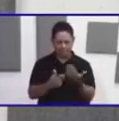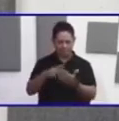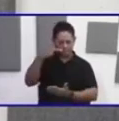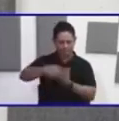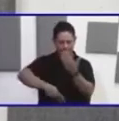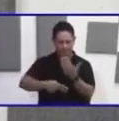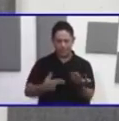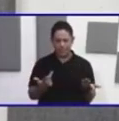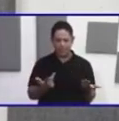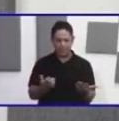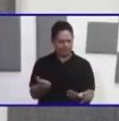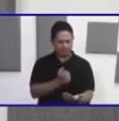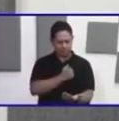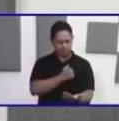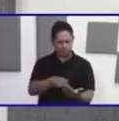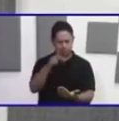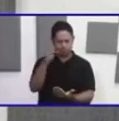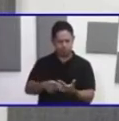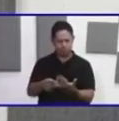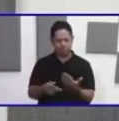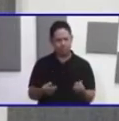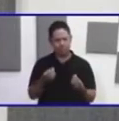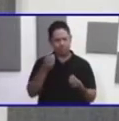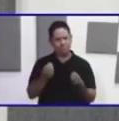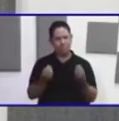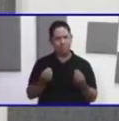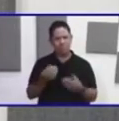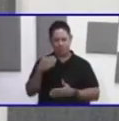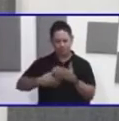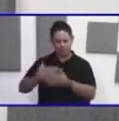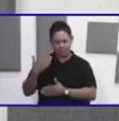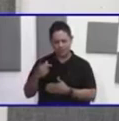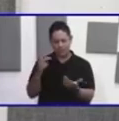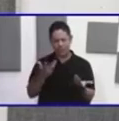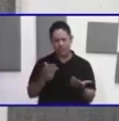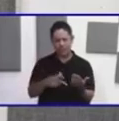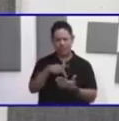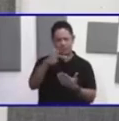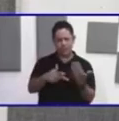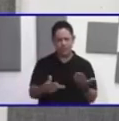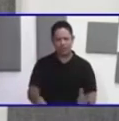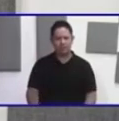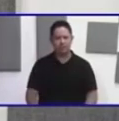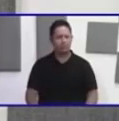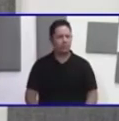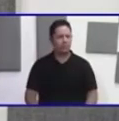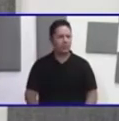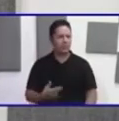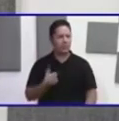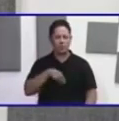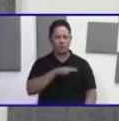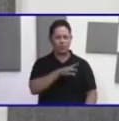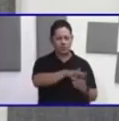alma madre de mater de un nuevo comienzo. Es un proyecto donde en la campaña el